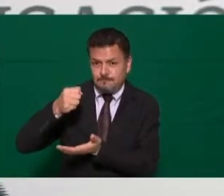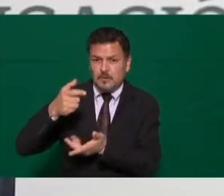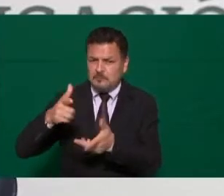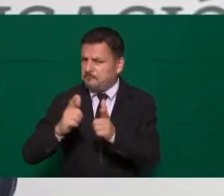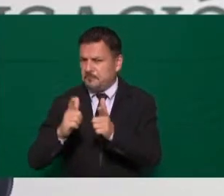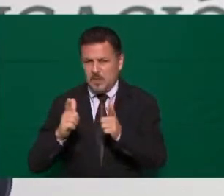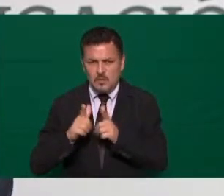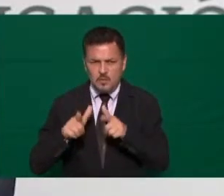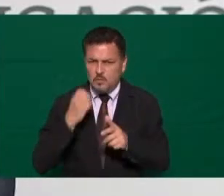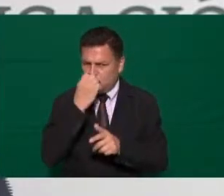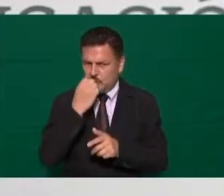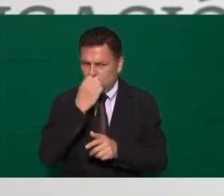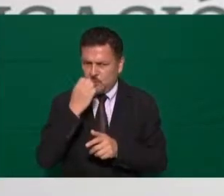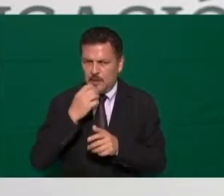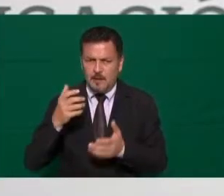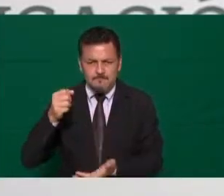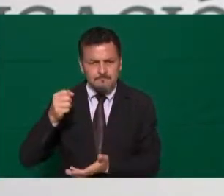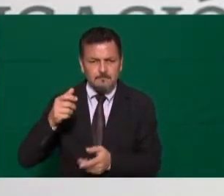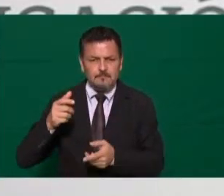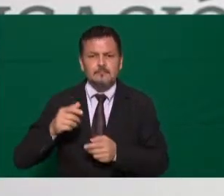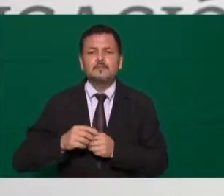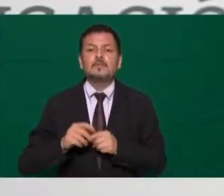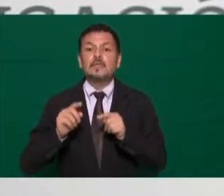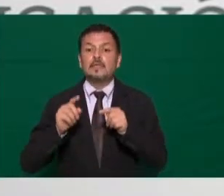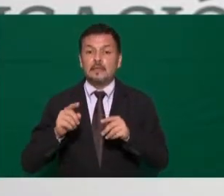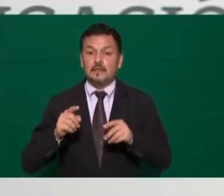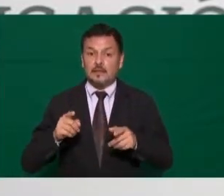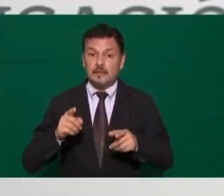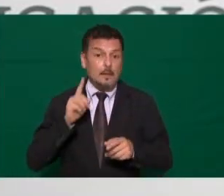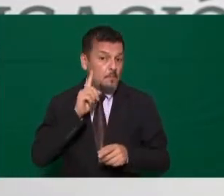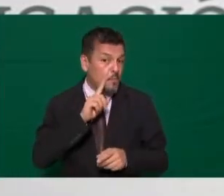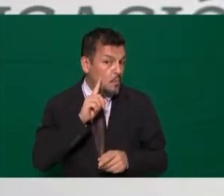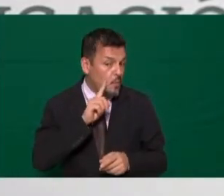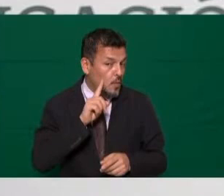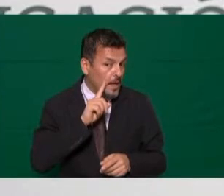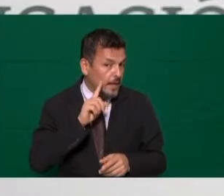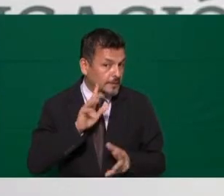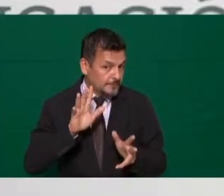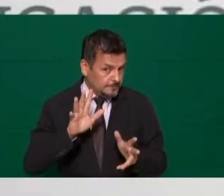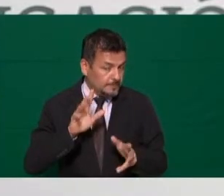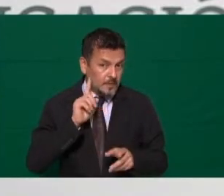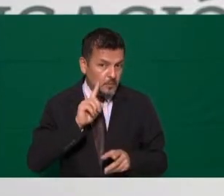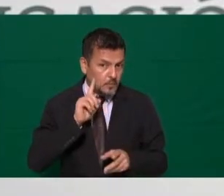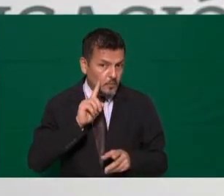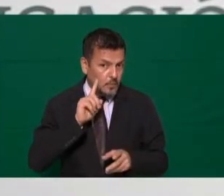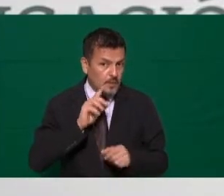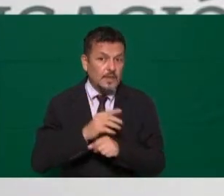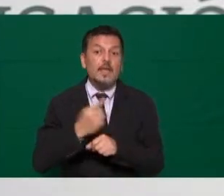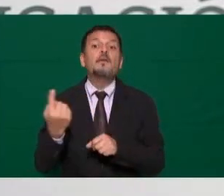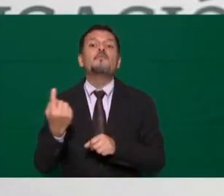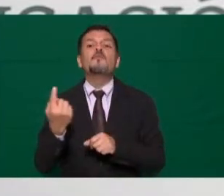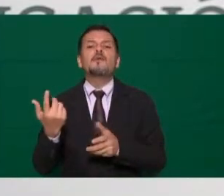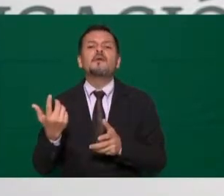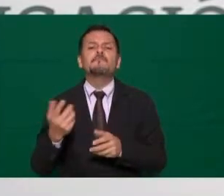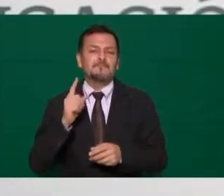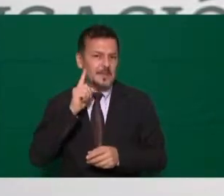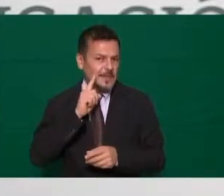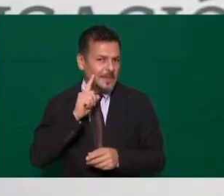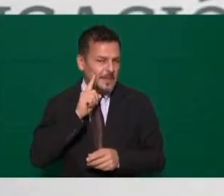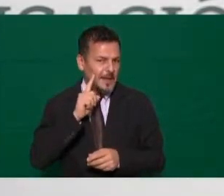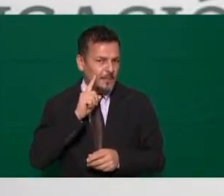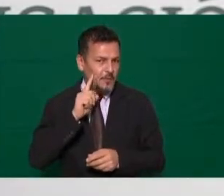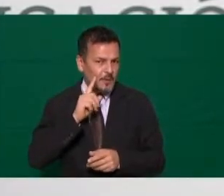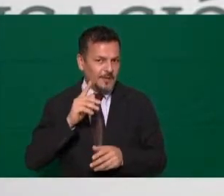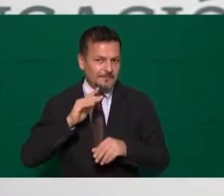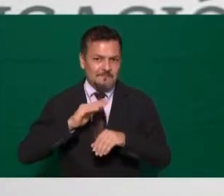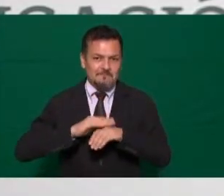comités escolares sean mujeres, porque la mujer